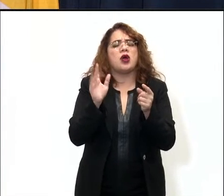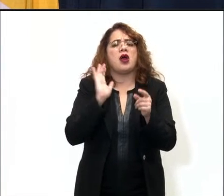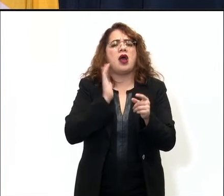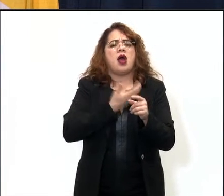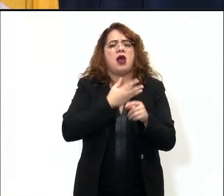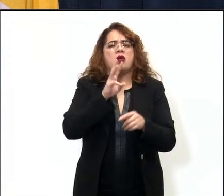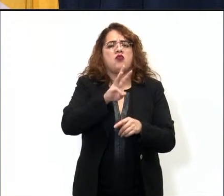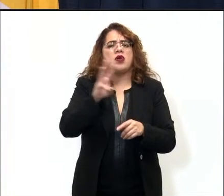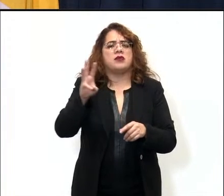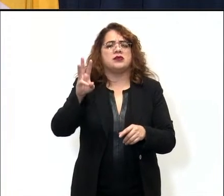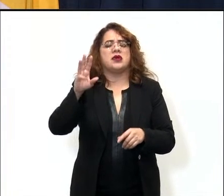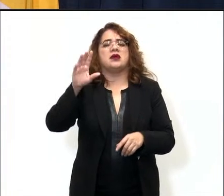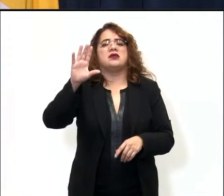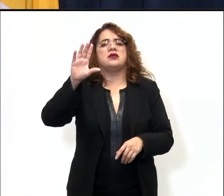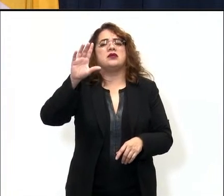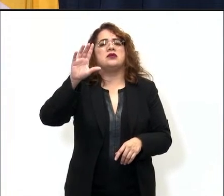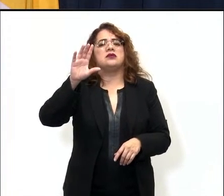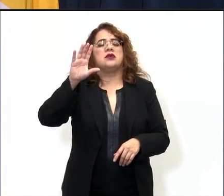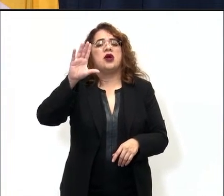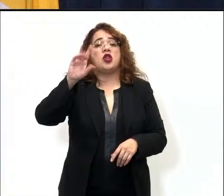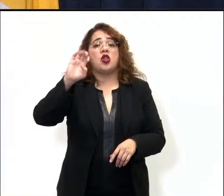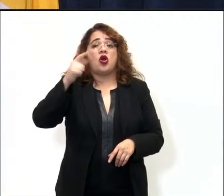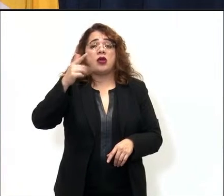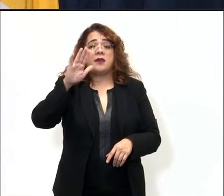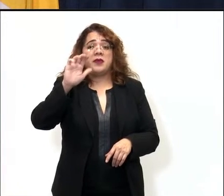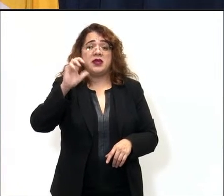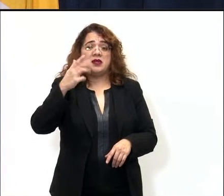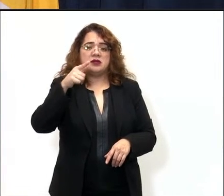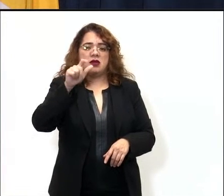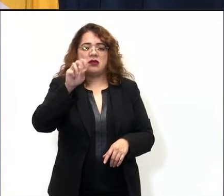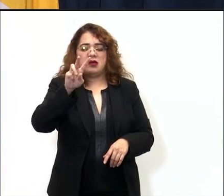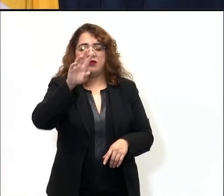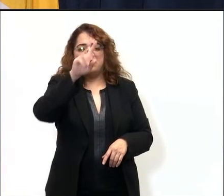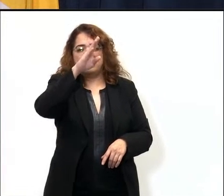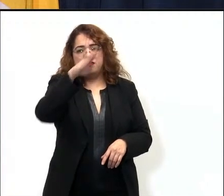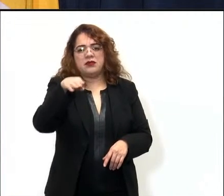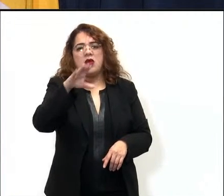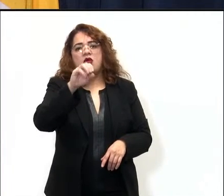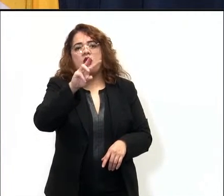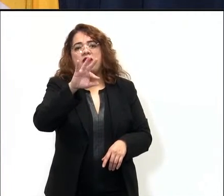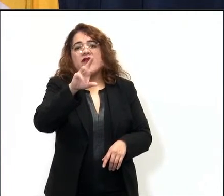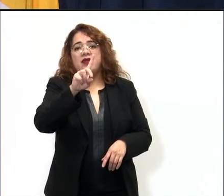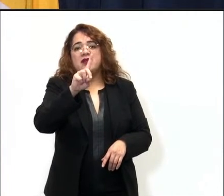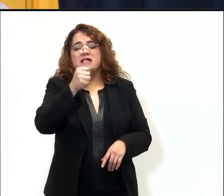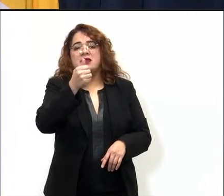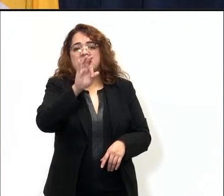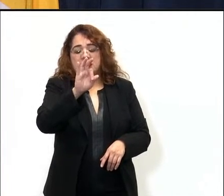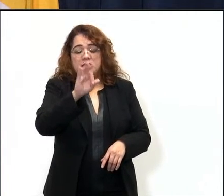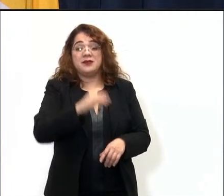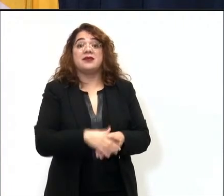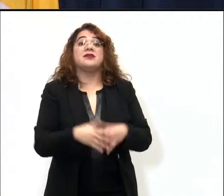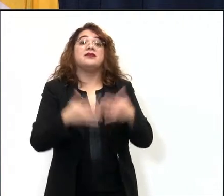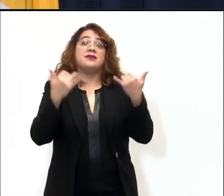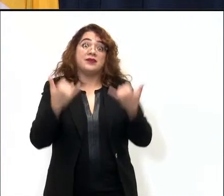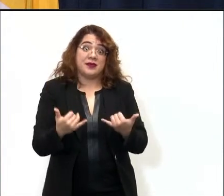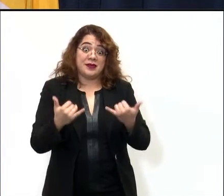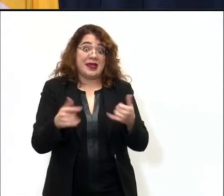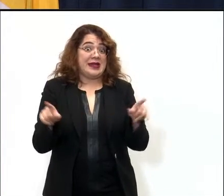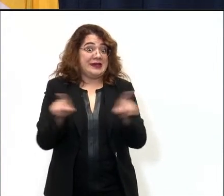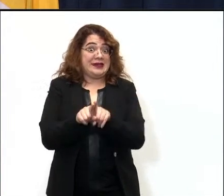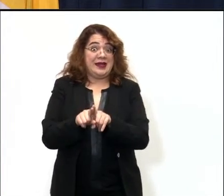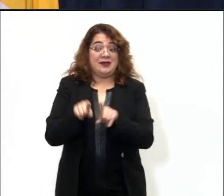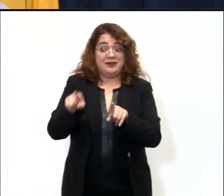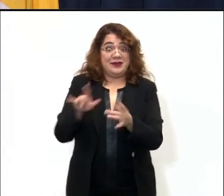Vamos a hablar ahora sobre recursos comunitarios. Queremos compartir información sobre un recurso disponible para todos los residentes